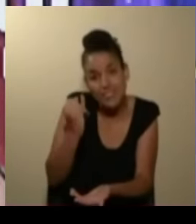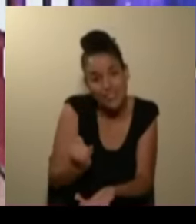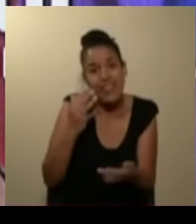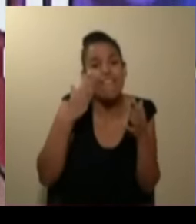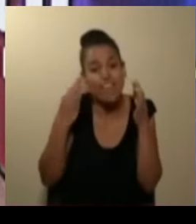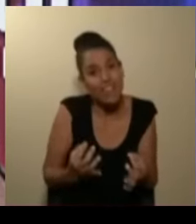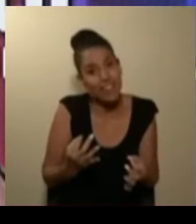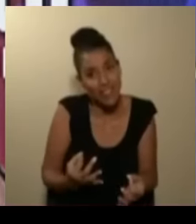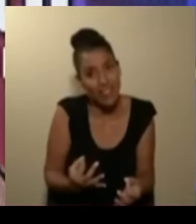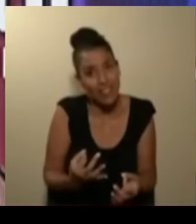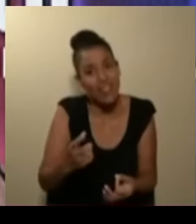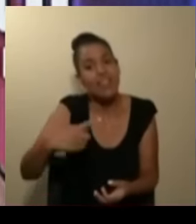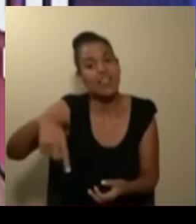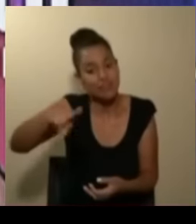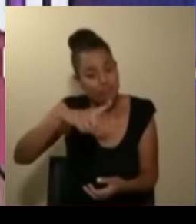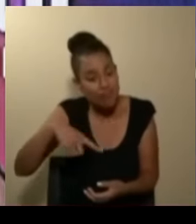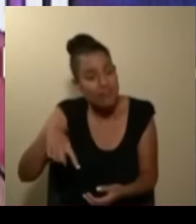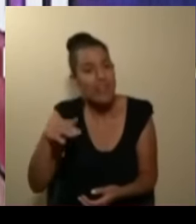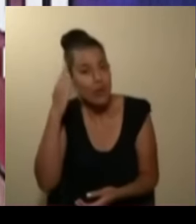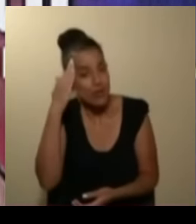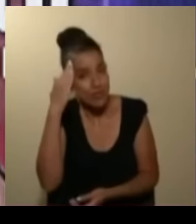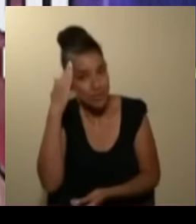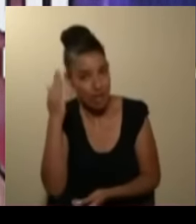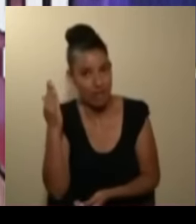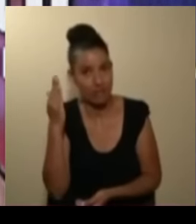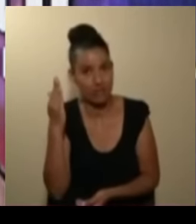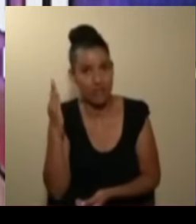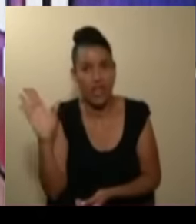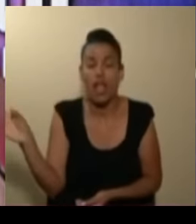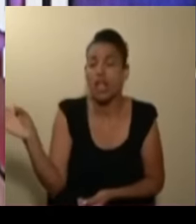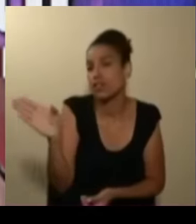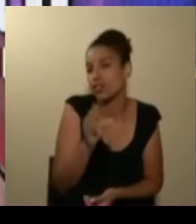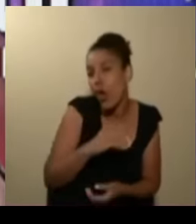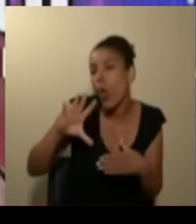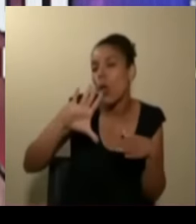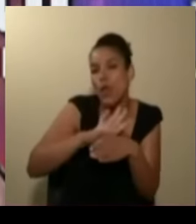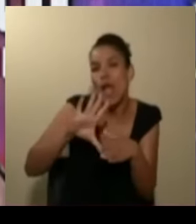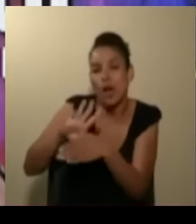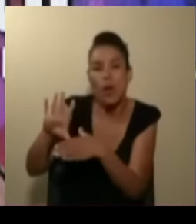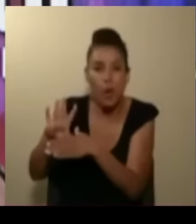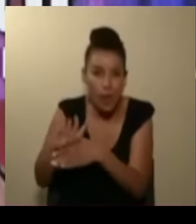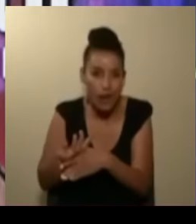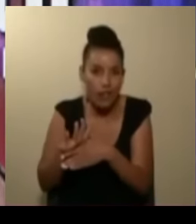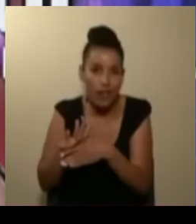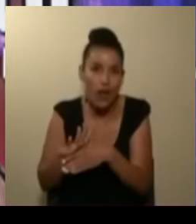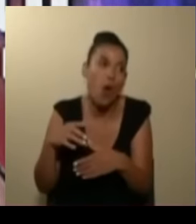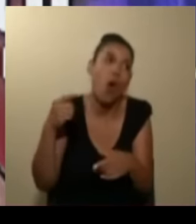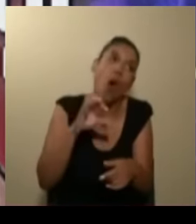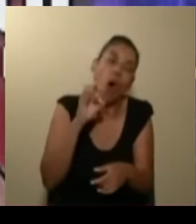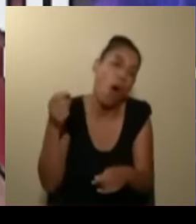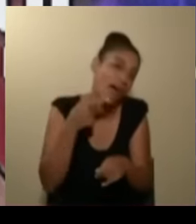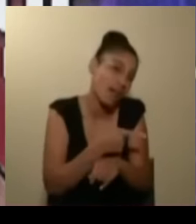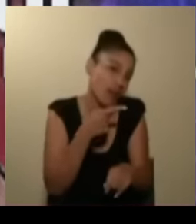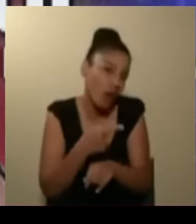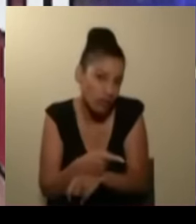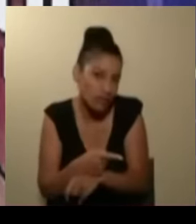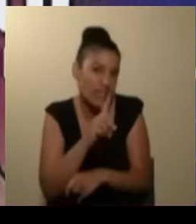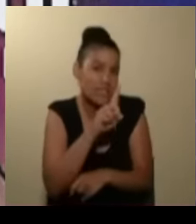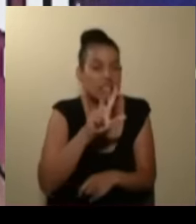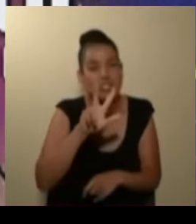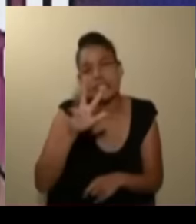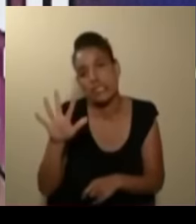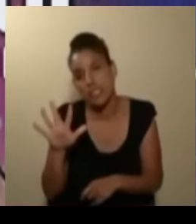sabe. No hay por qué estar de acuerdo en todo a favor o en contra de los 135 artículos. Es un referéndum complejo. Son